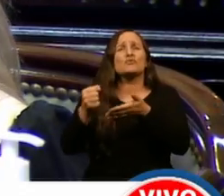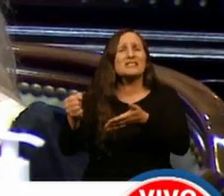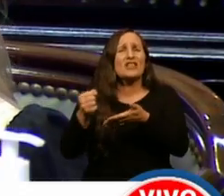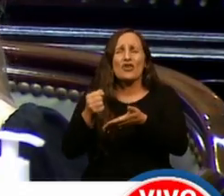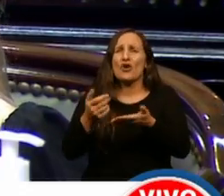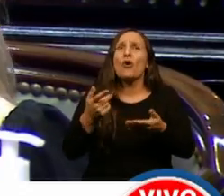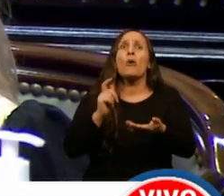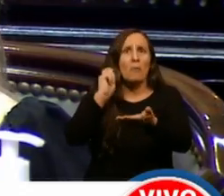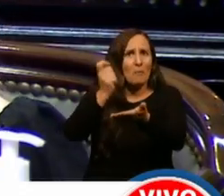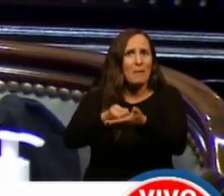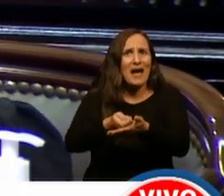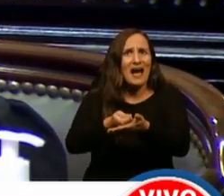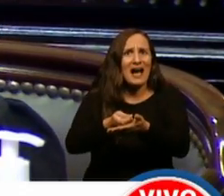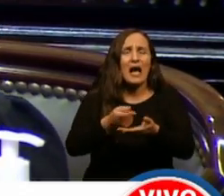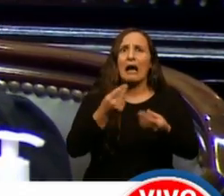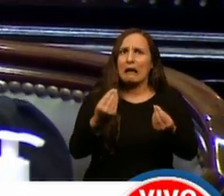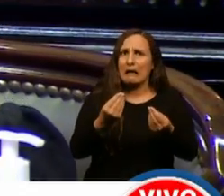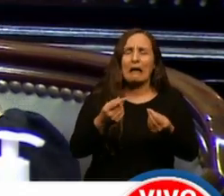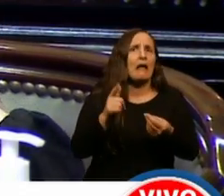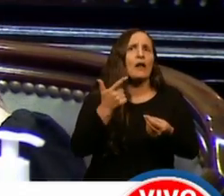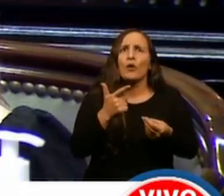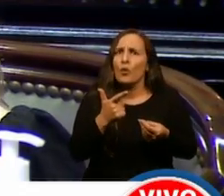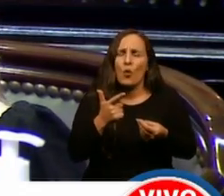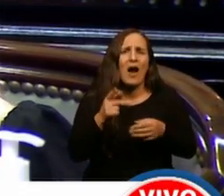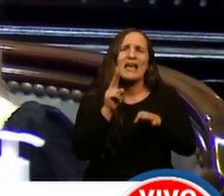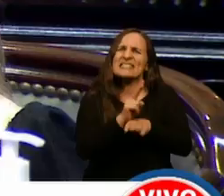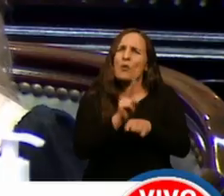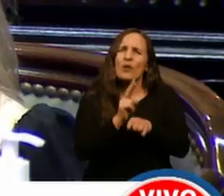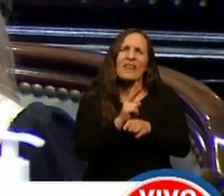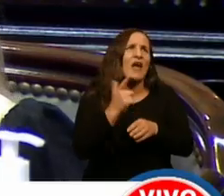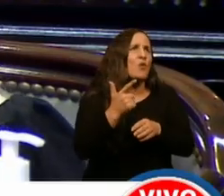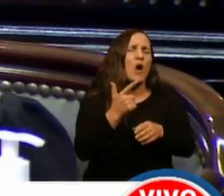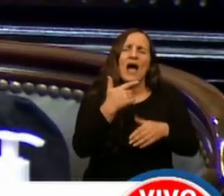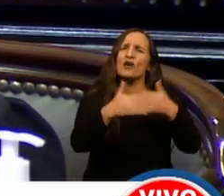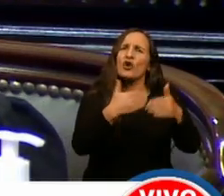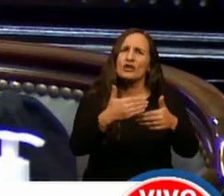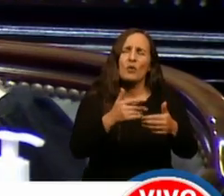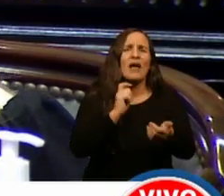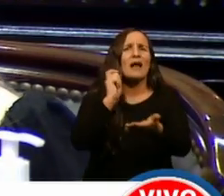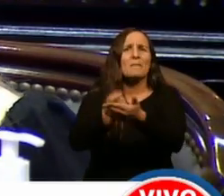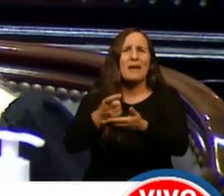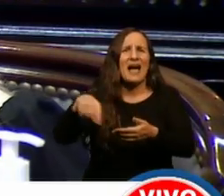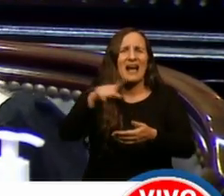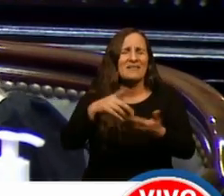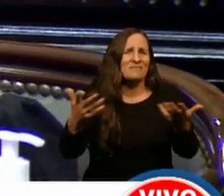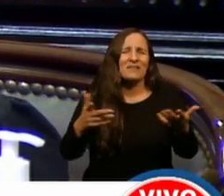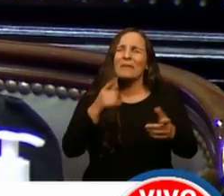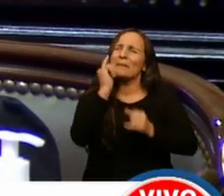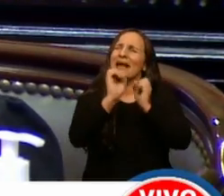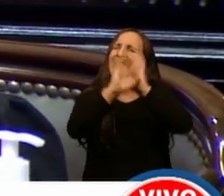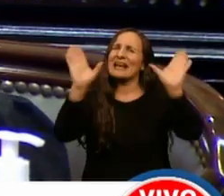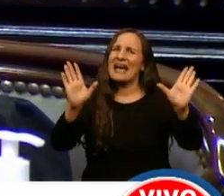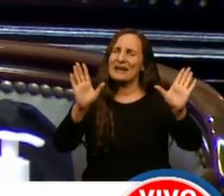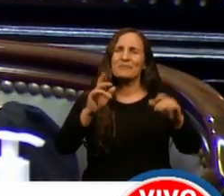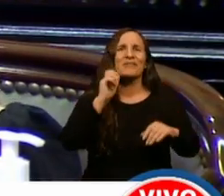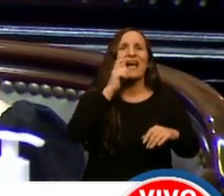que le pagan quienes no tiene el sistema quienes no tienen seguridad ni continuidad hay quienes sí lo tienen para ser más gráficos el metro cúbico